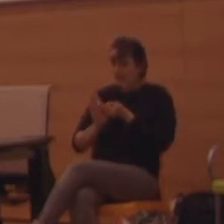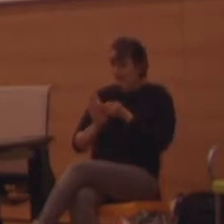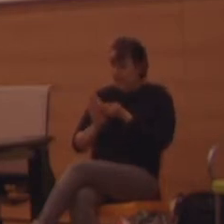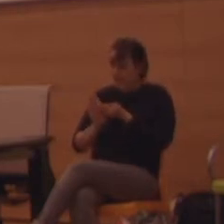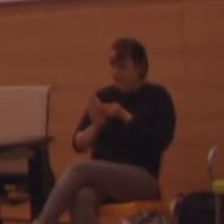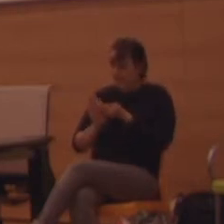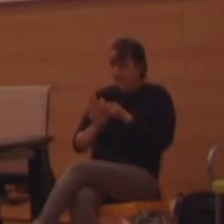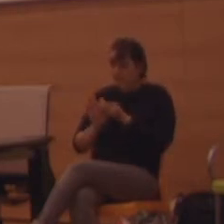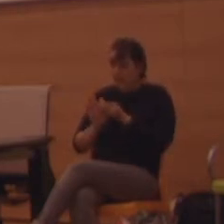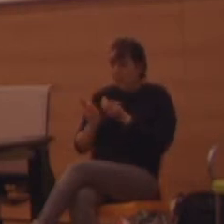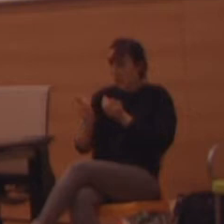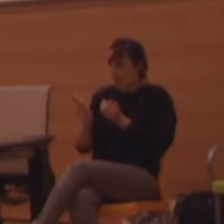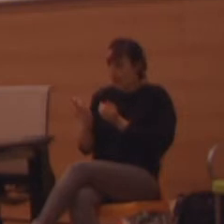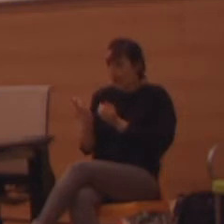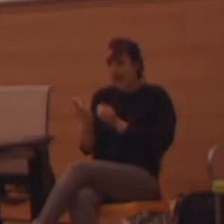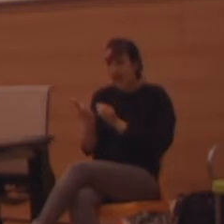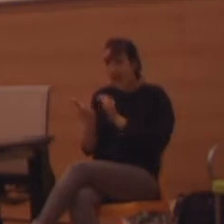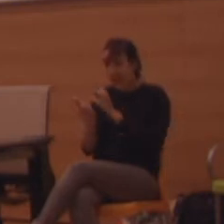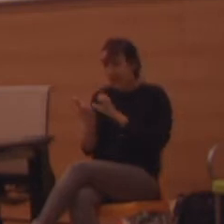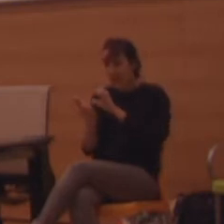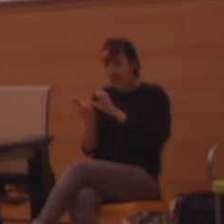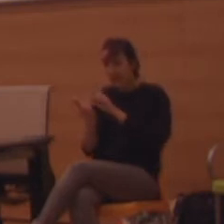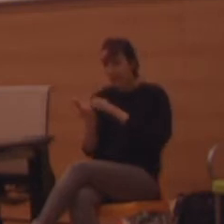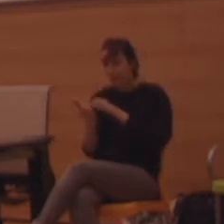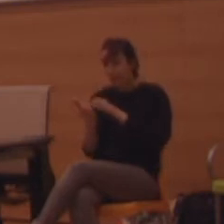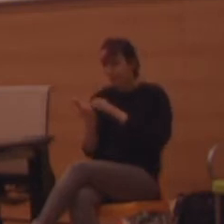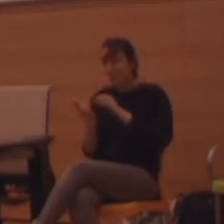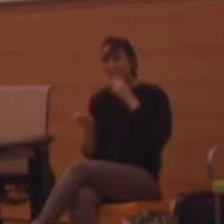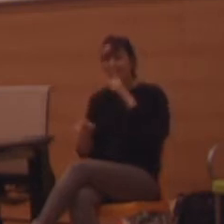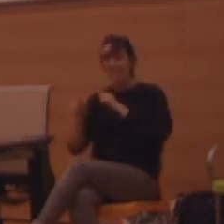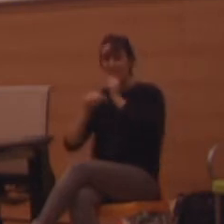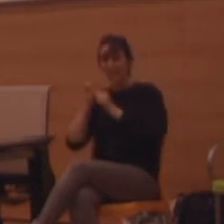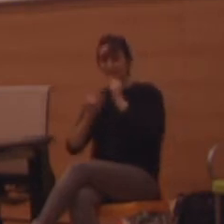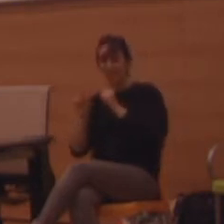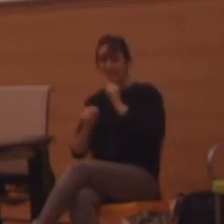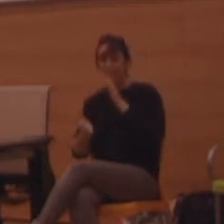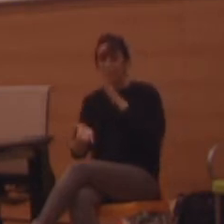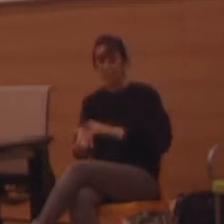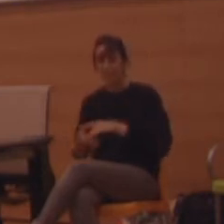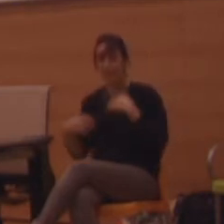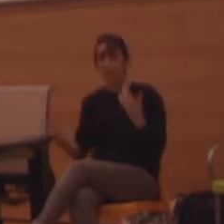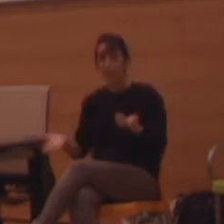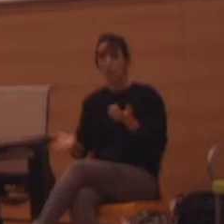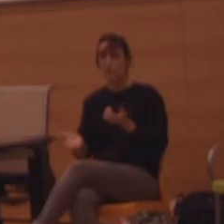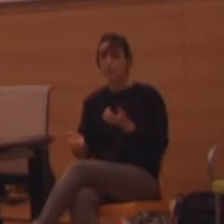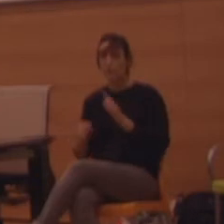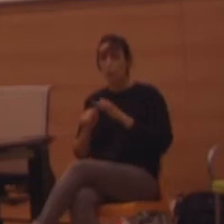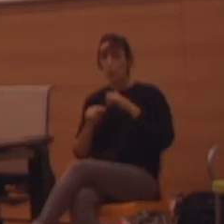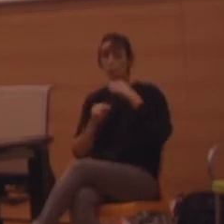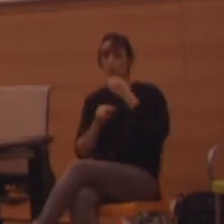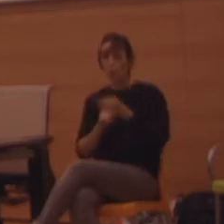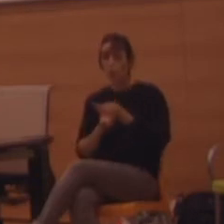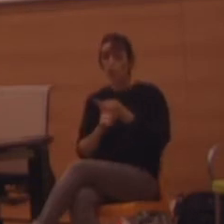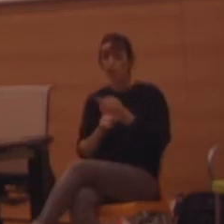pueda tener una bolsa ahí infectada con un mal perforante plantar. Como consecuencia de las neuropatías que ya nos lo